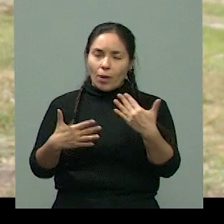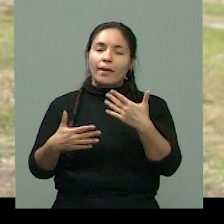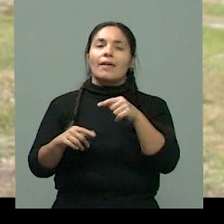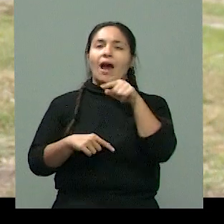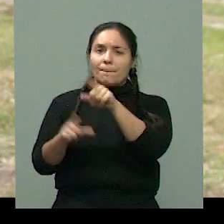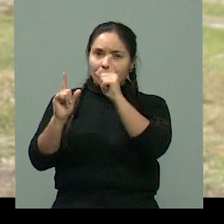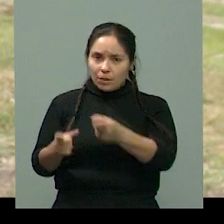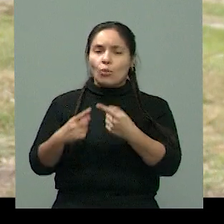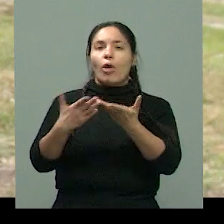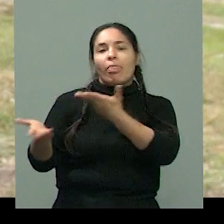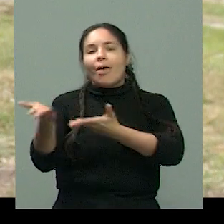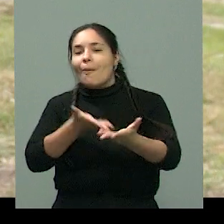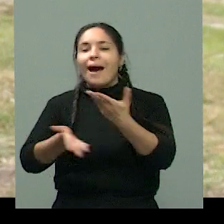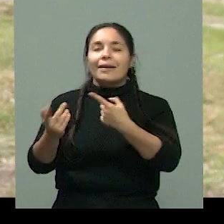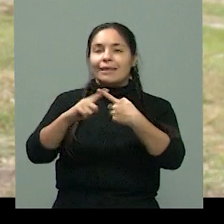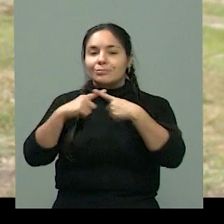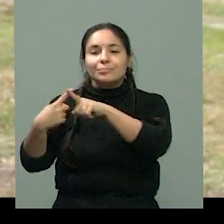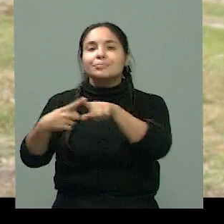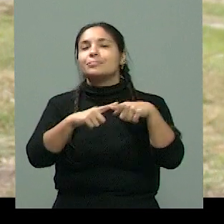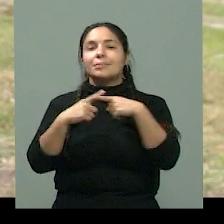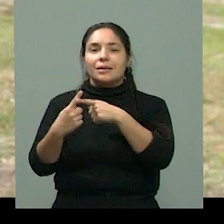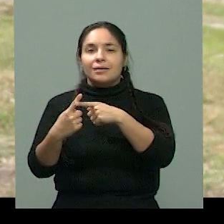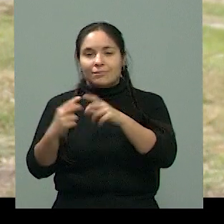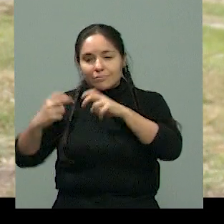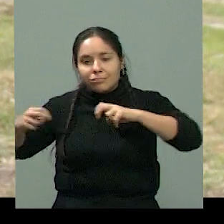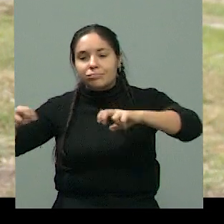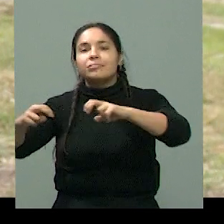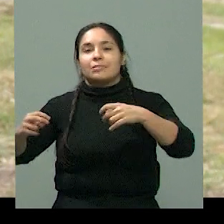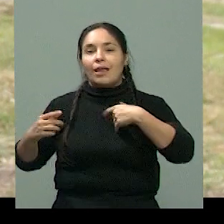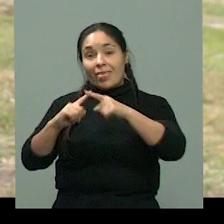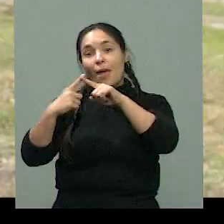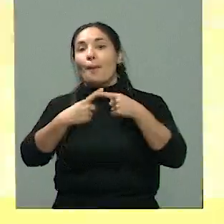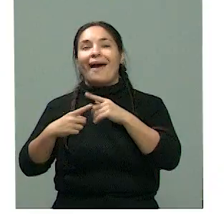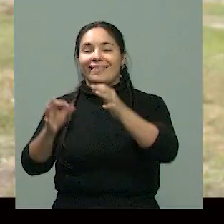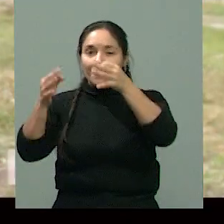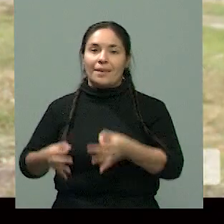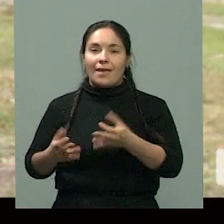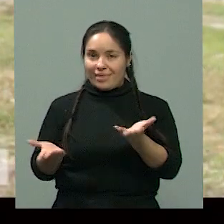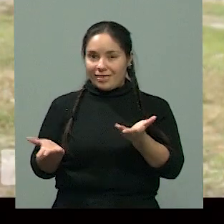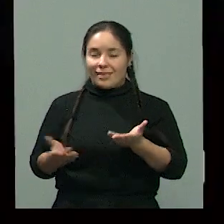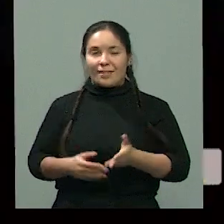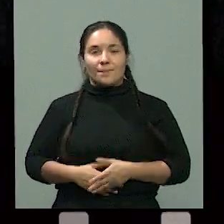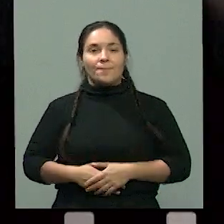debate que vos decís, en los espacios en donde todos nos sintamos que lo estamos haciendo, ¿no? Bien.